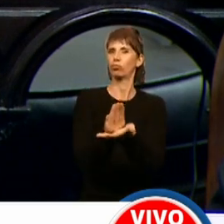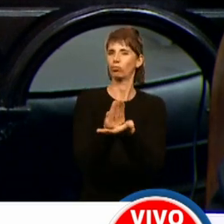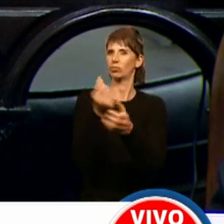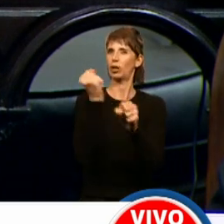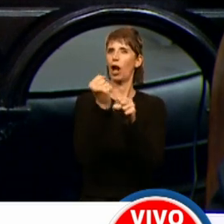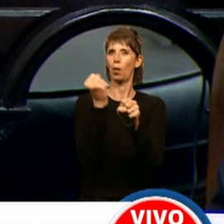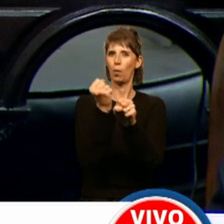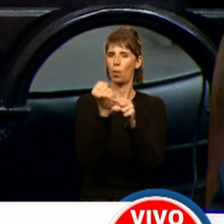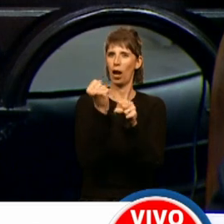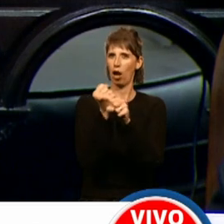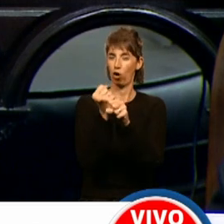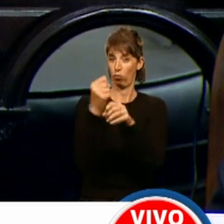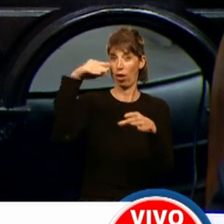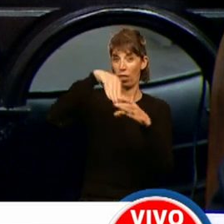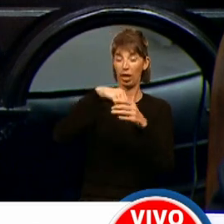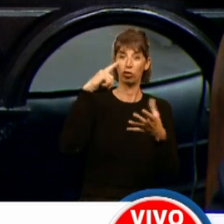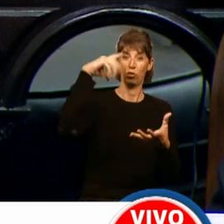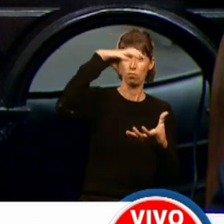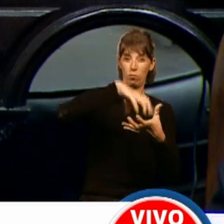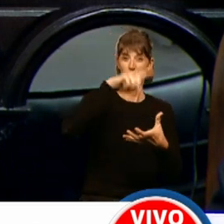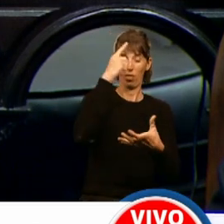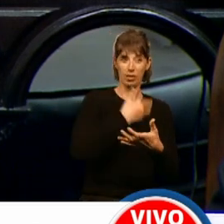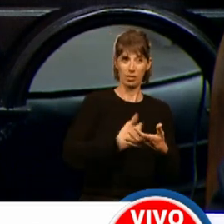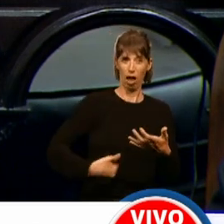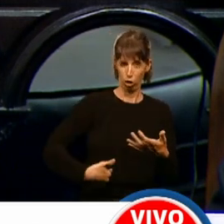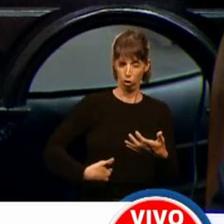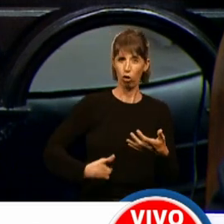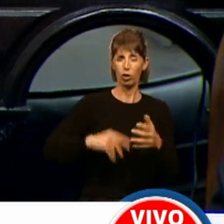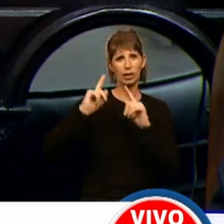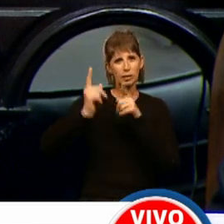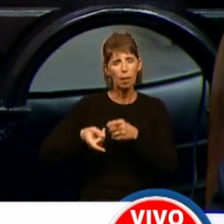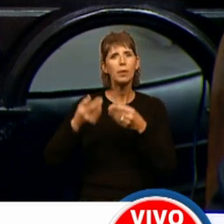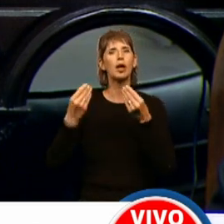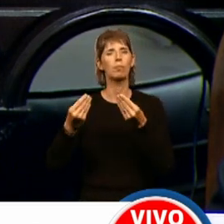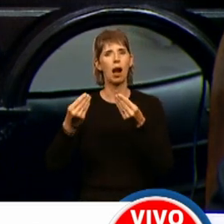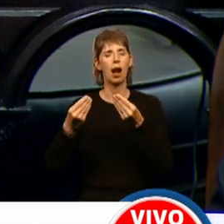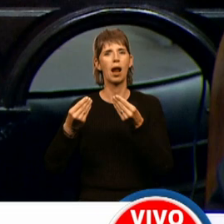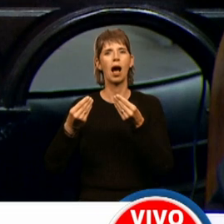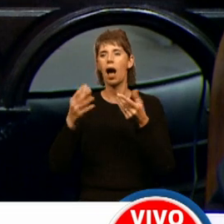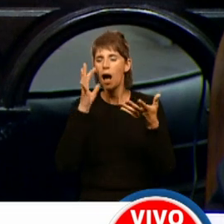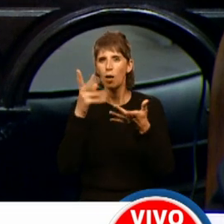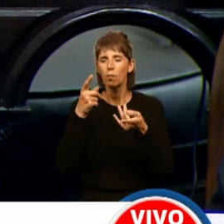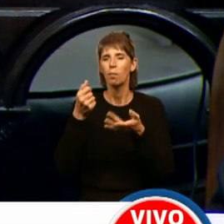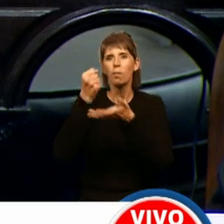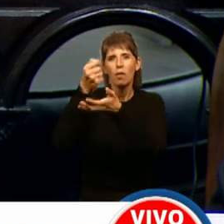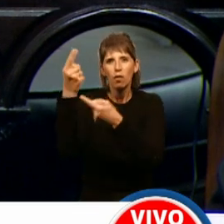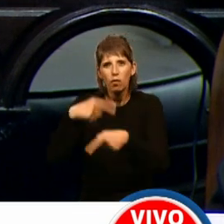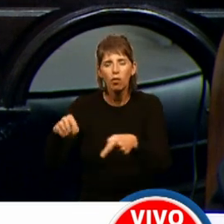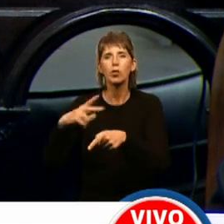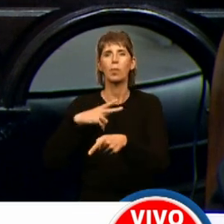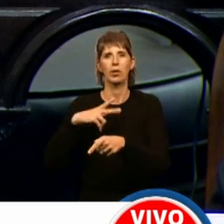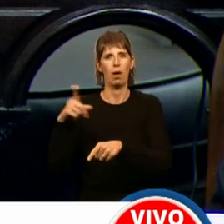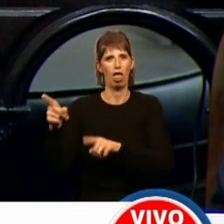no sólo en los organismos públicos sino también con incentivos por mecanismo de estímulo en el sector privado